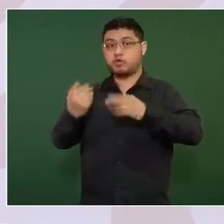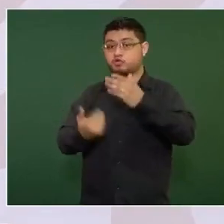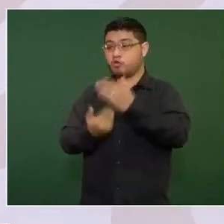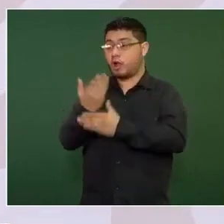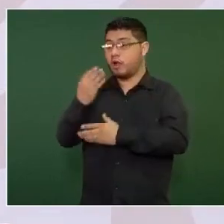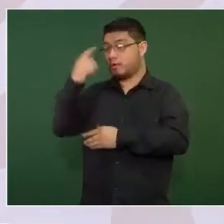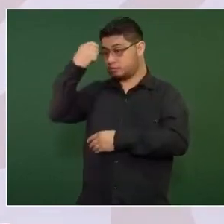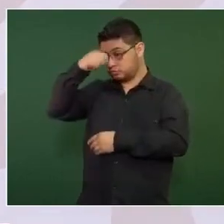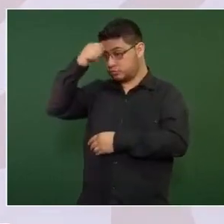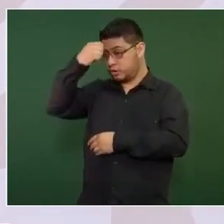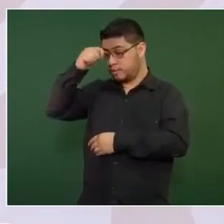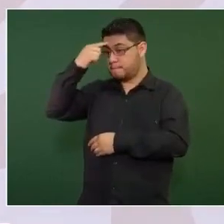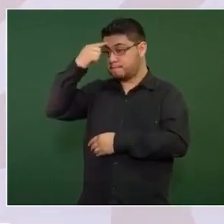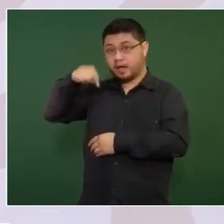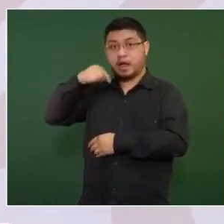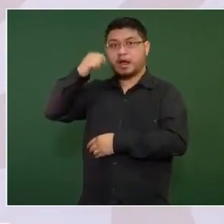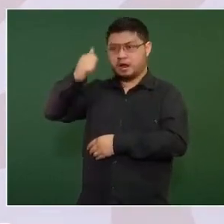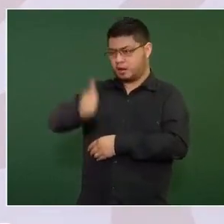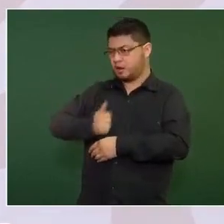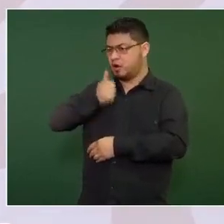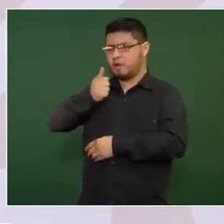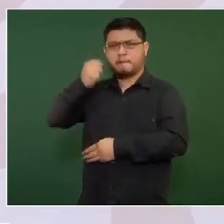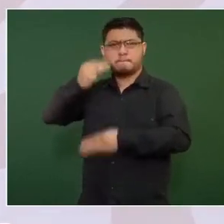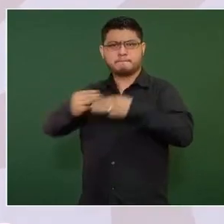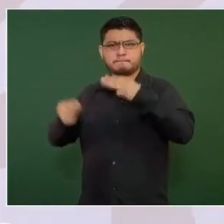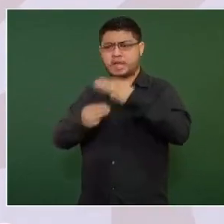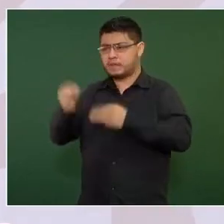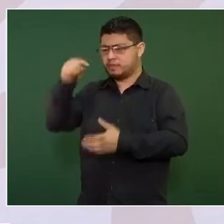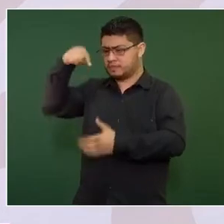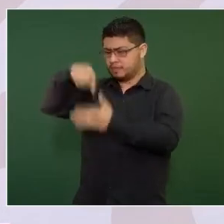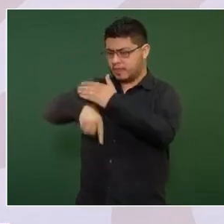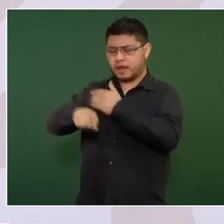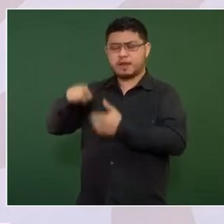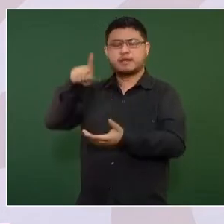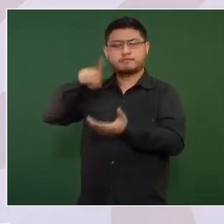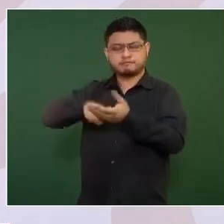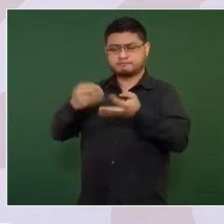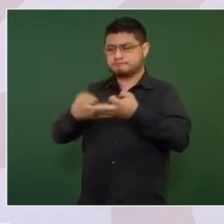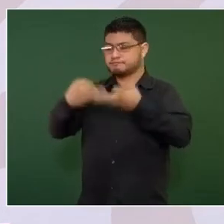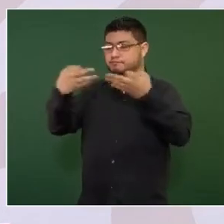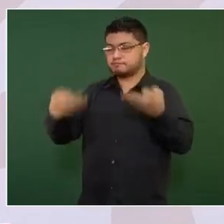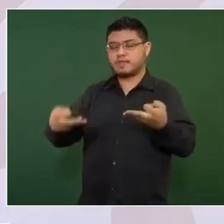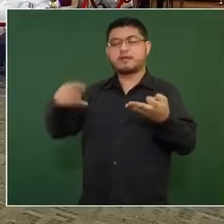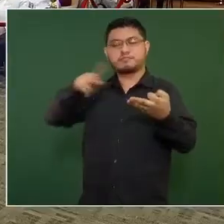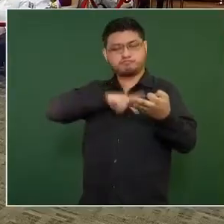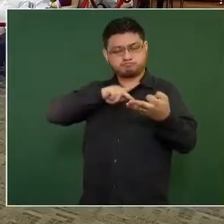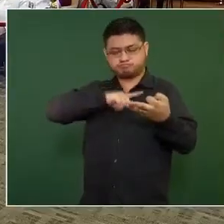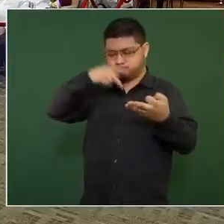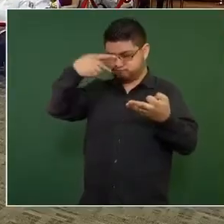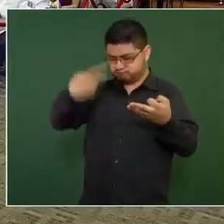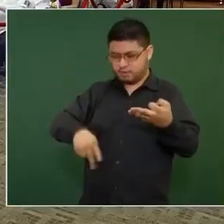para explotar el litio, que ya es propiedad de la nación.